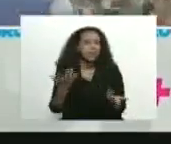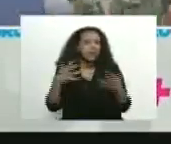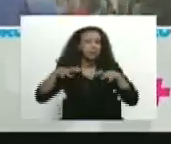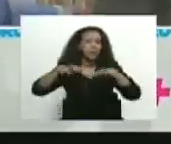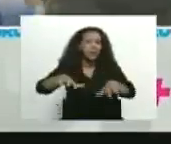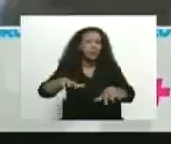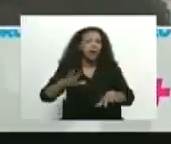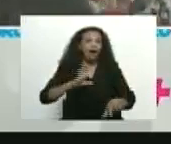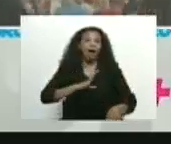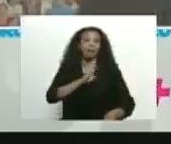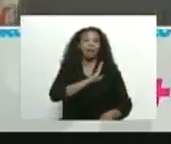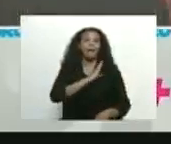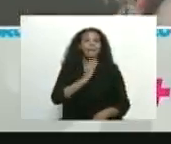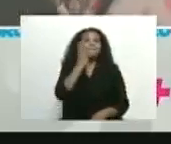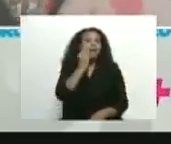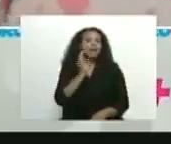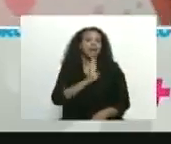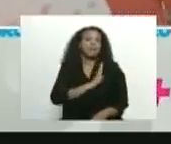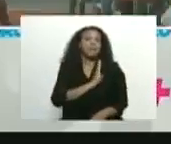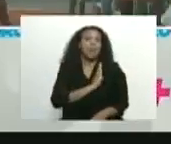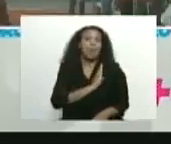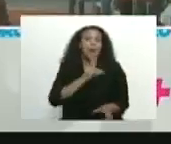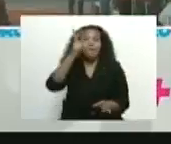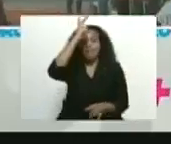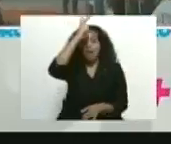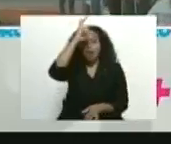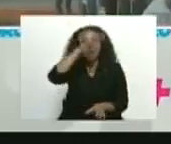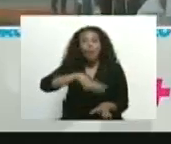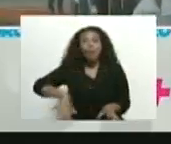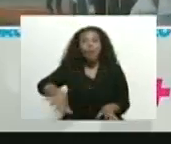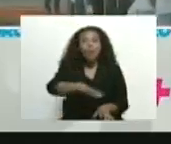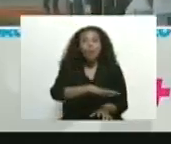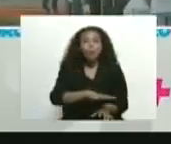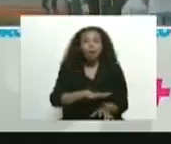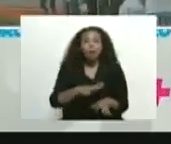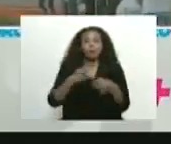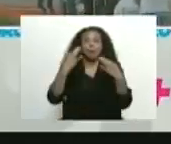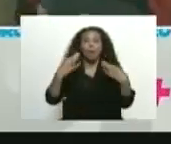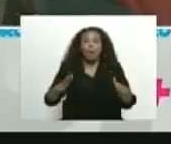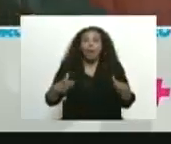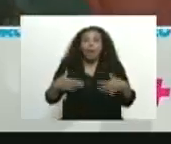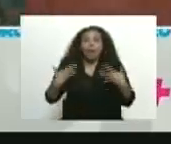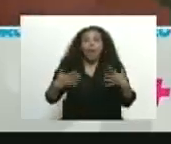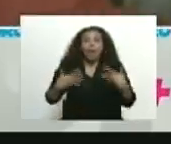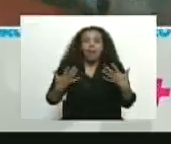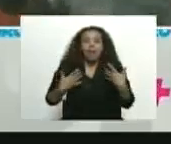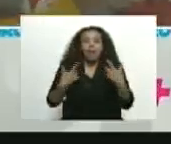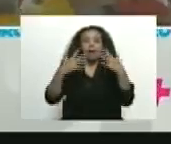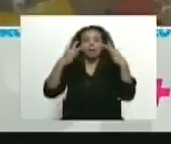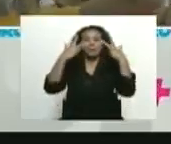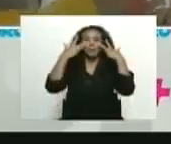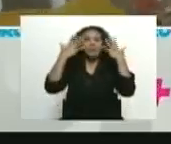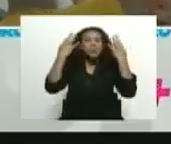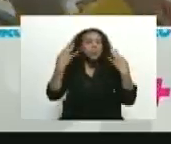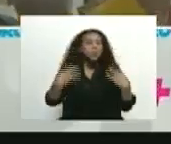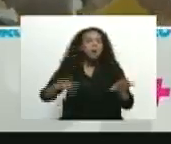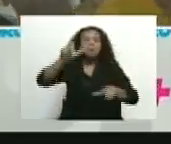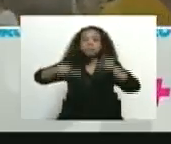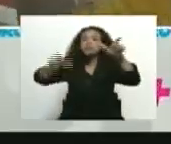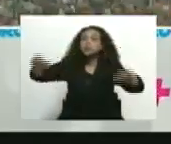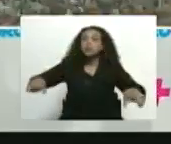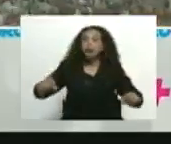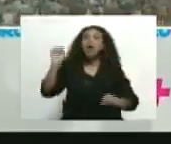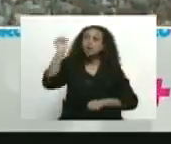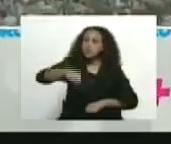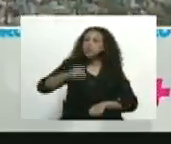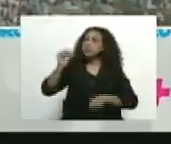Hasta que nos tocó la marcha en Punta Cardón, y lo que más nos alegró y nos emocionó fue la espontaneidad de la gente. O